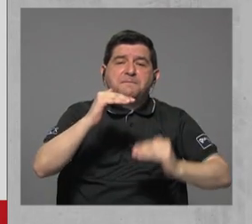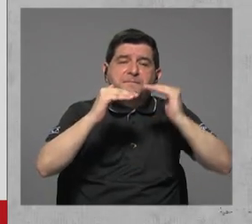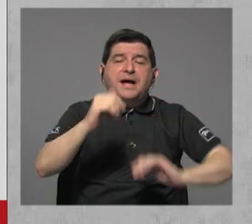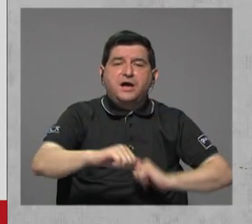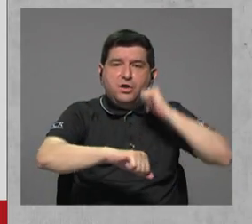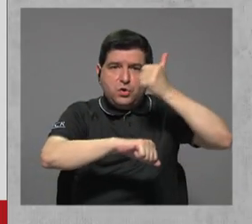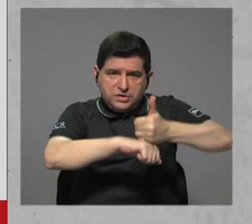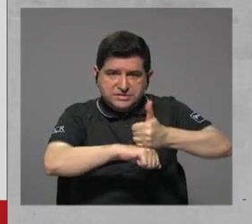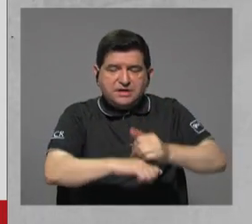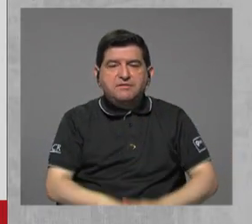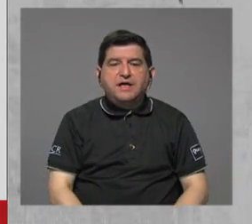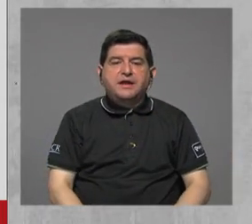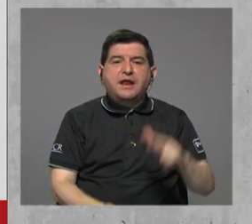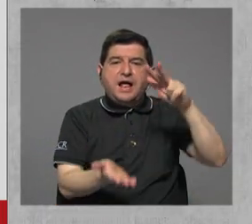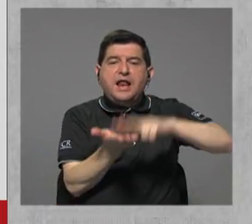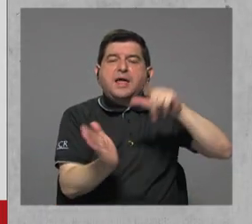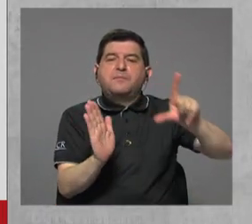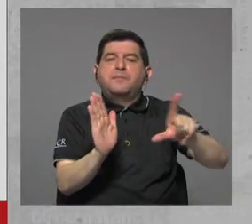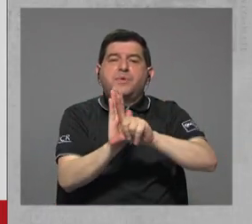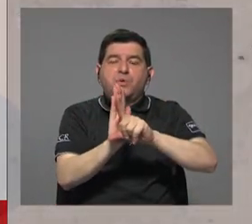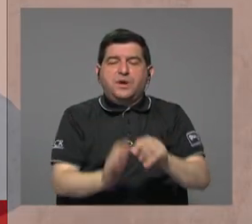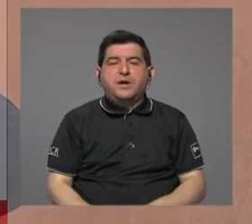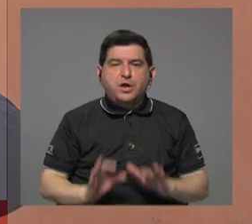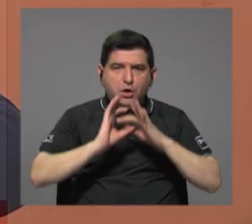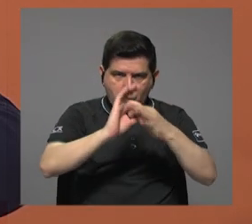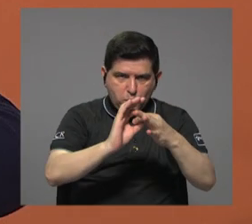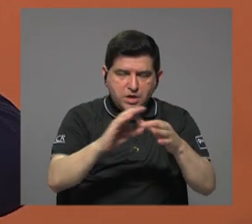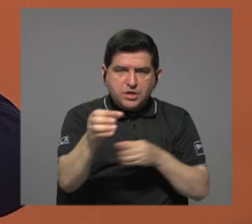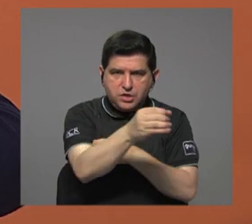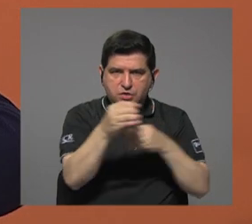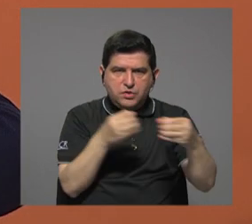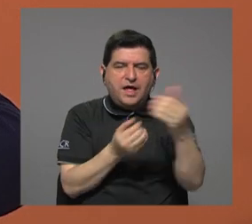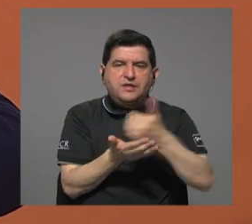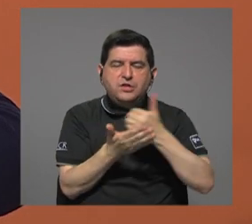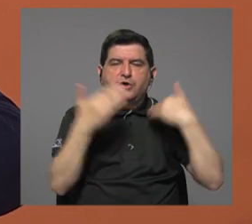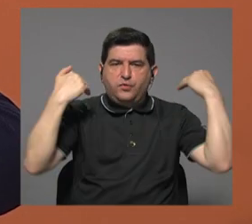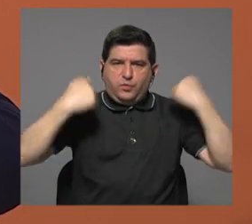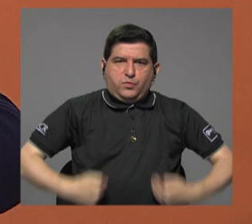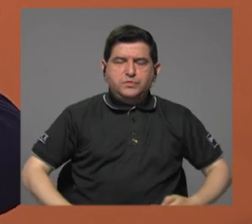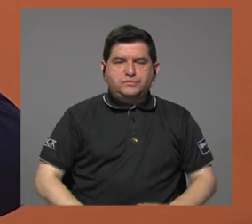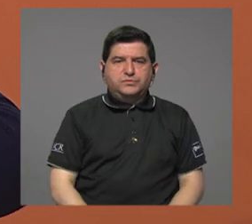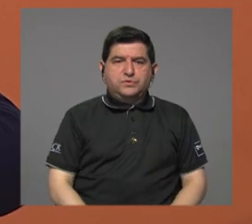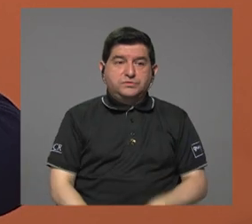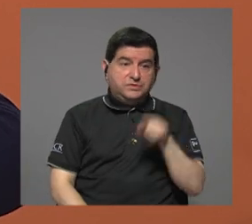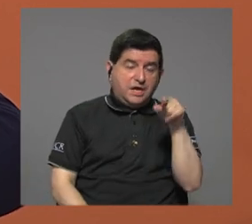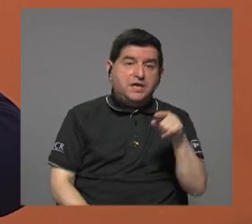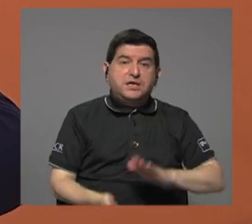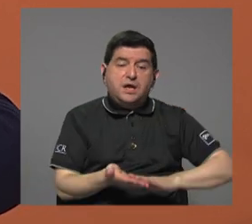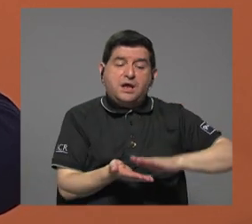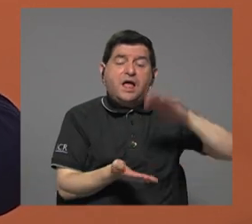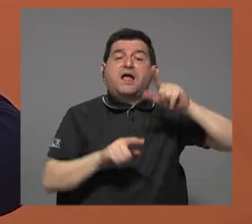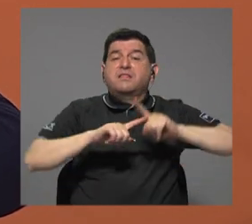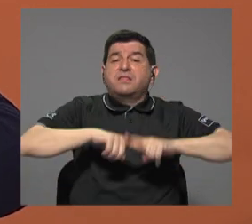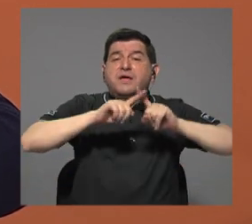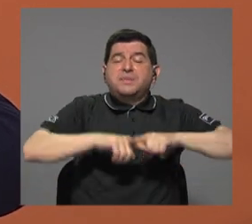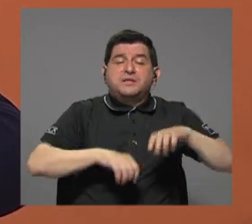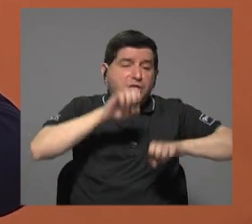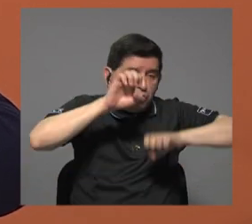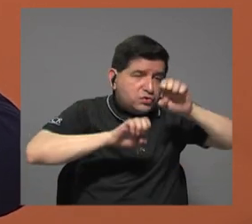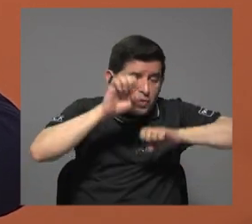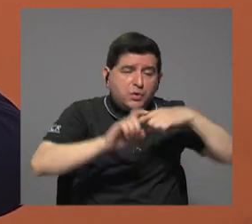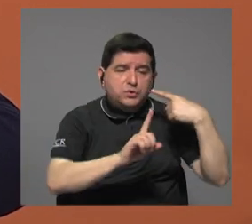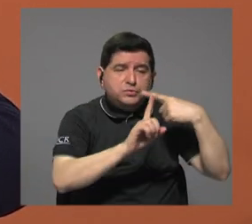definido una vez que se apruebe la ley en conjunto con las oficinas de recursos humanos y éste iría aumentando dependiendo de las evaluaciones